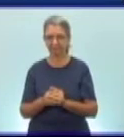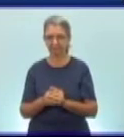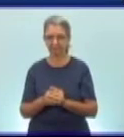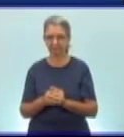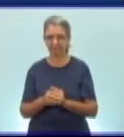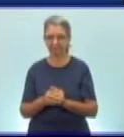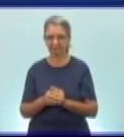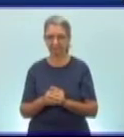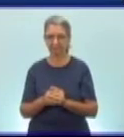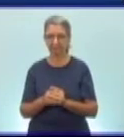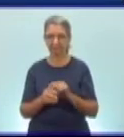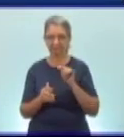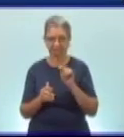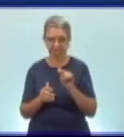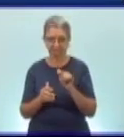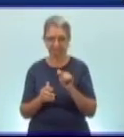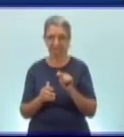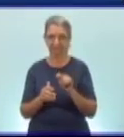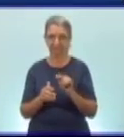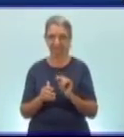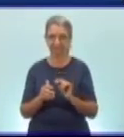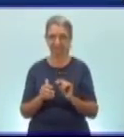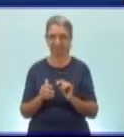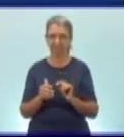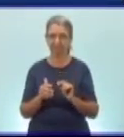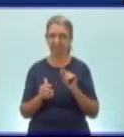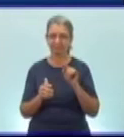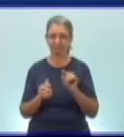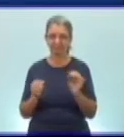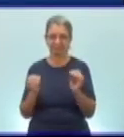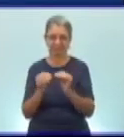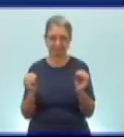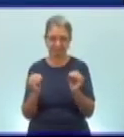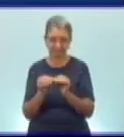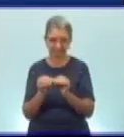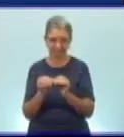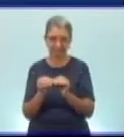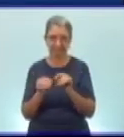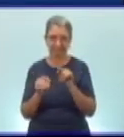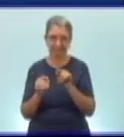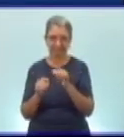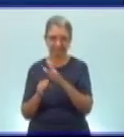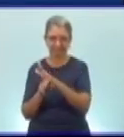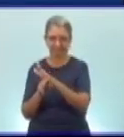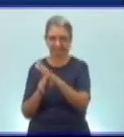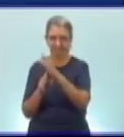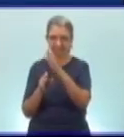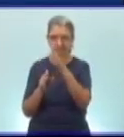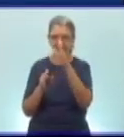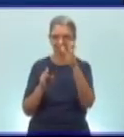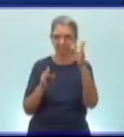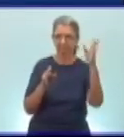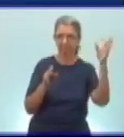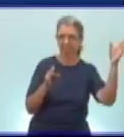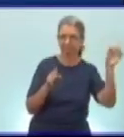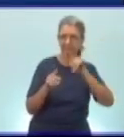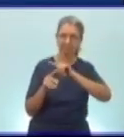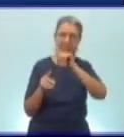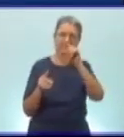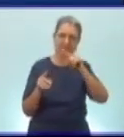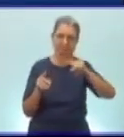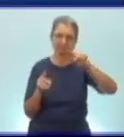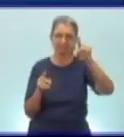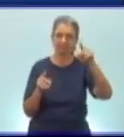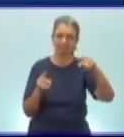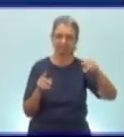En este punto, bueno, pues solamente tenemos energía potencial elástica. Y así, cuando el cuerpo está haciendo su recorrido durante una aceleración completa, llega